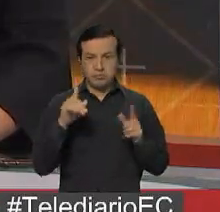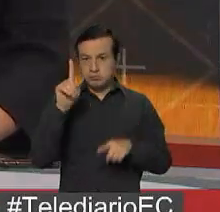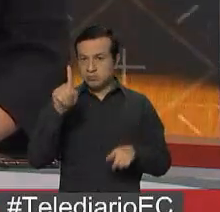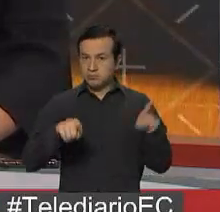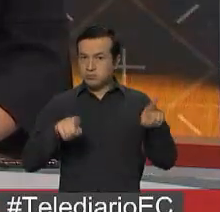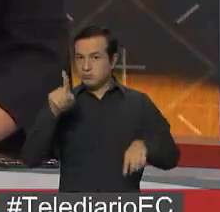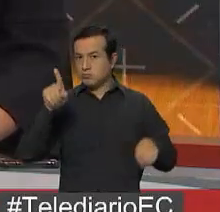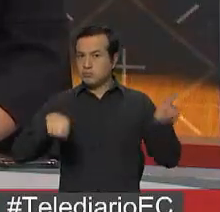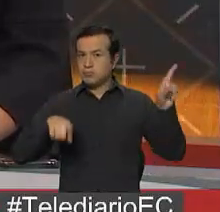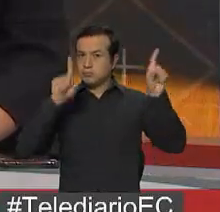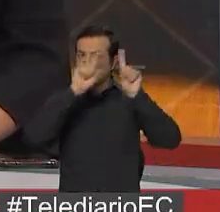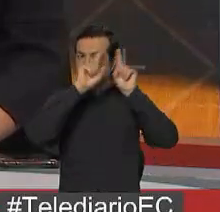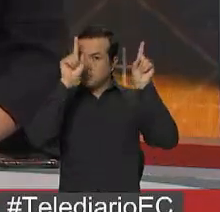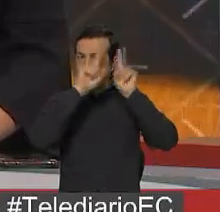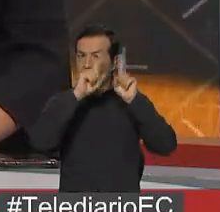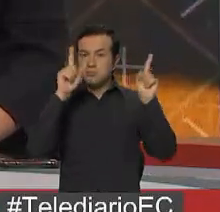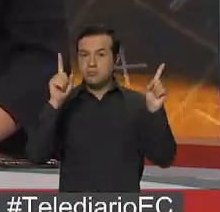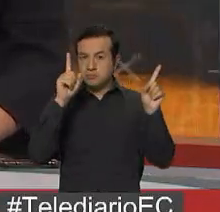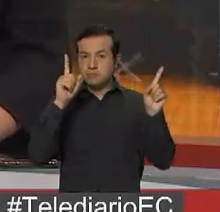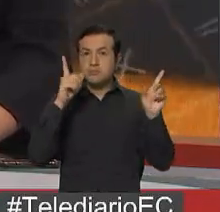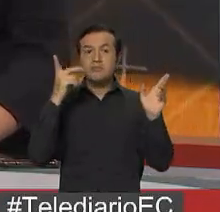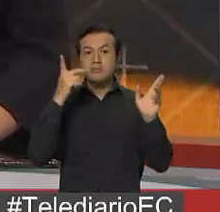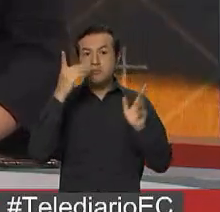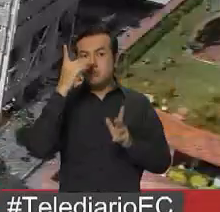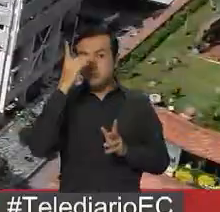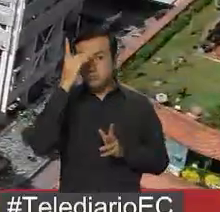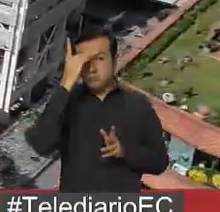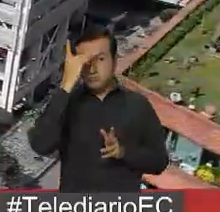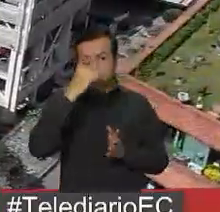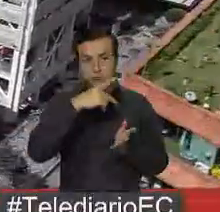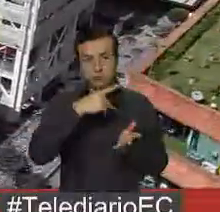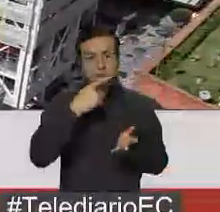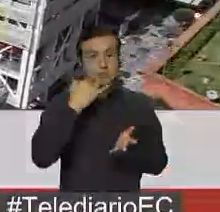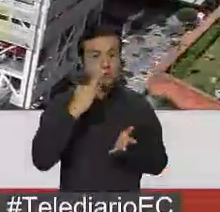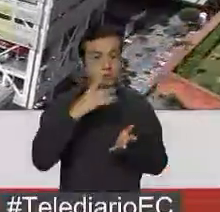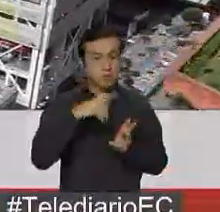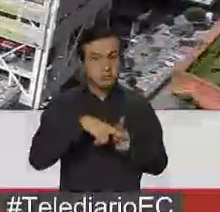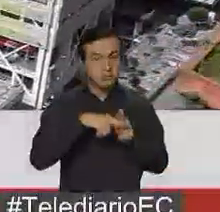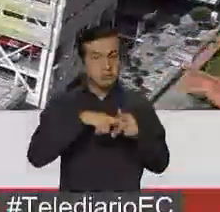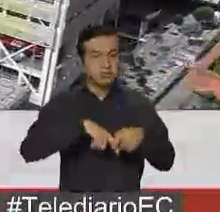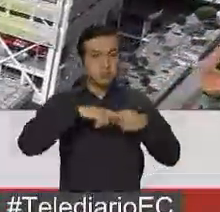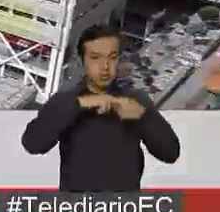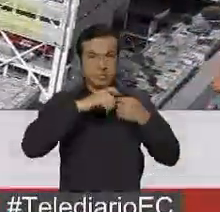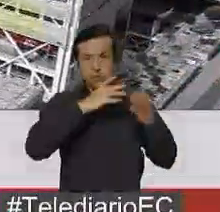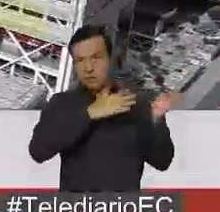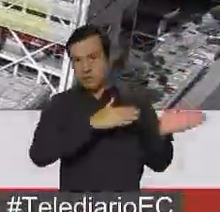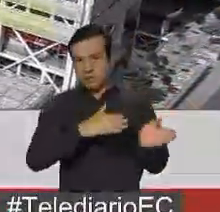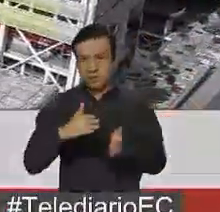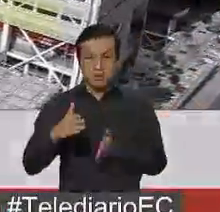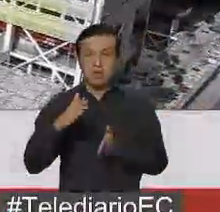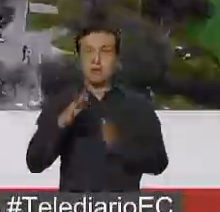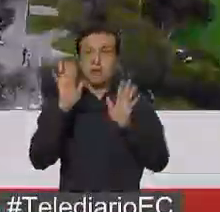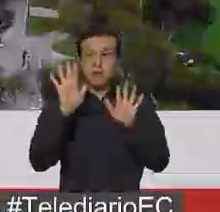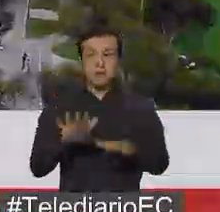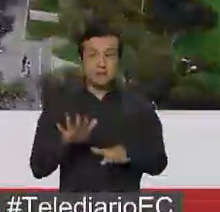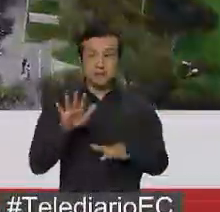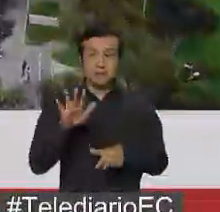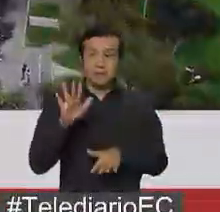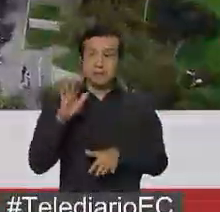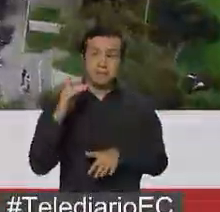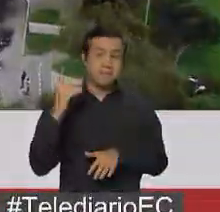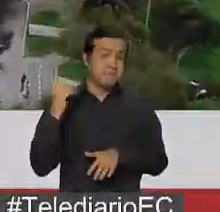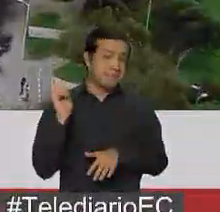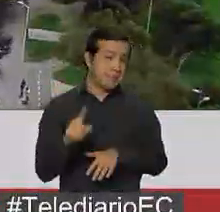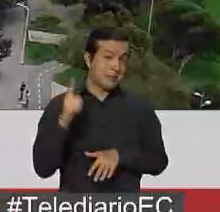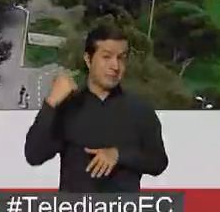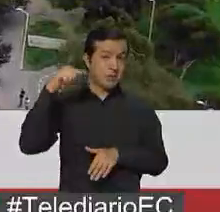plantea pausar el cobro de las obligaciones de los diez mil seiscientos millones de dólares que se cuantifican como pedidas por el aislamiento